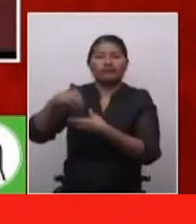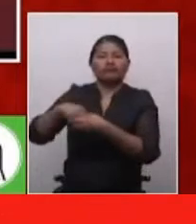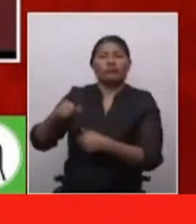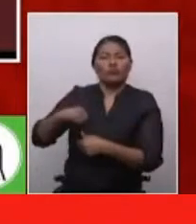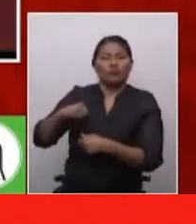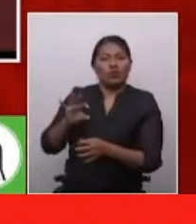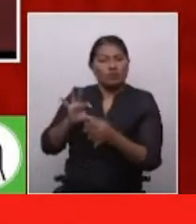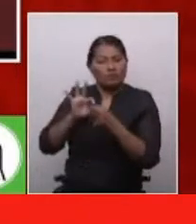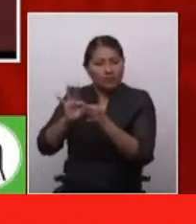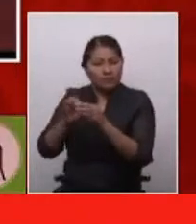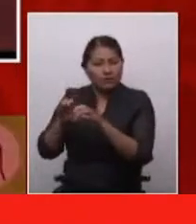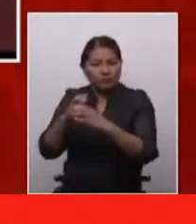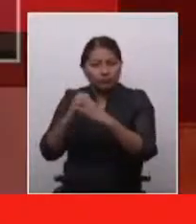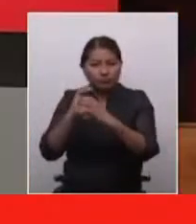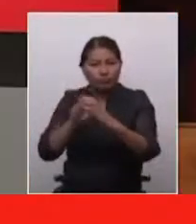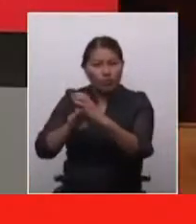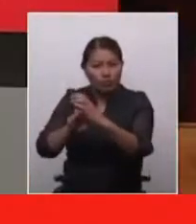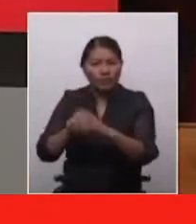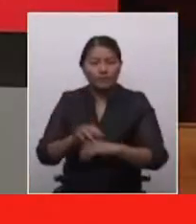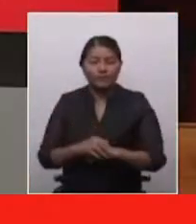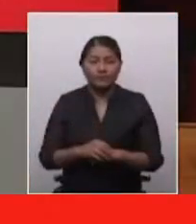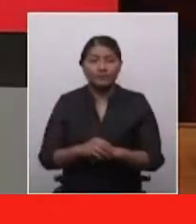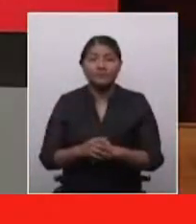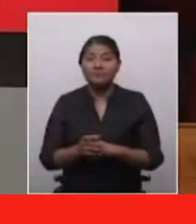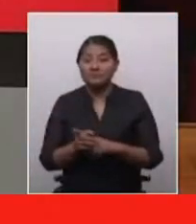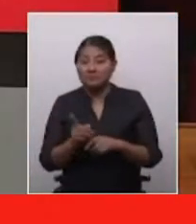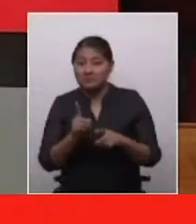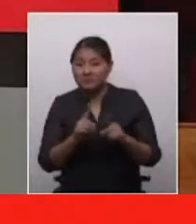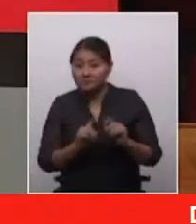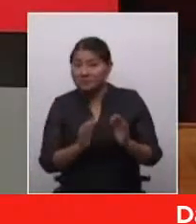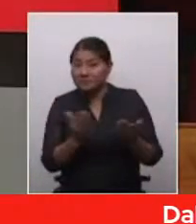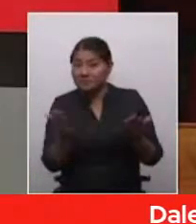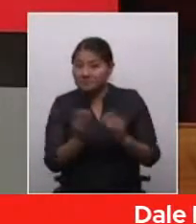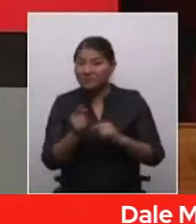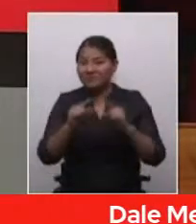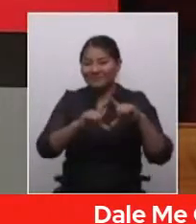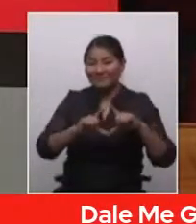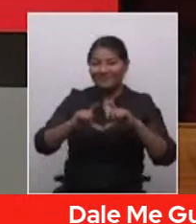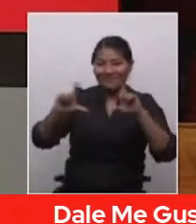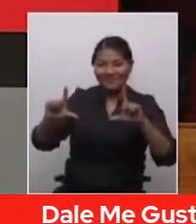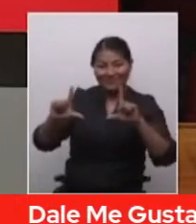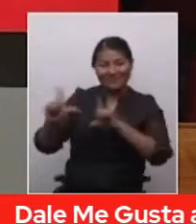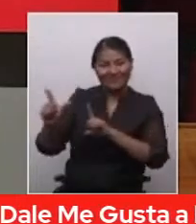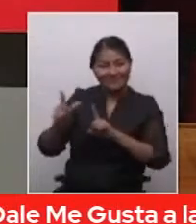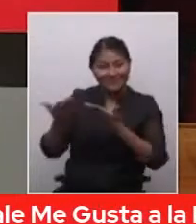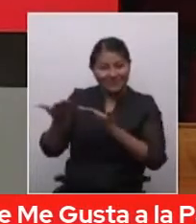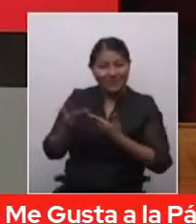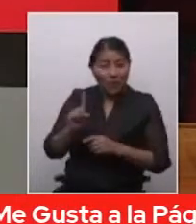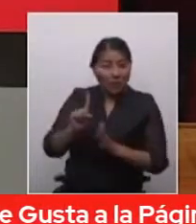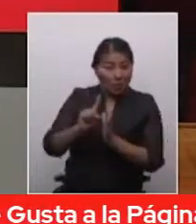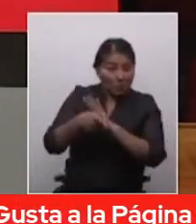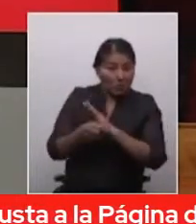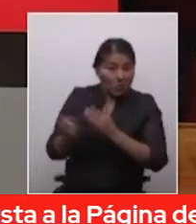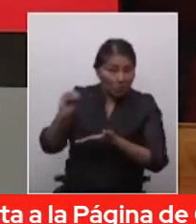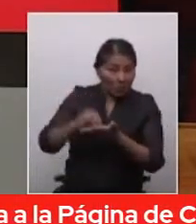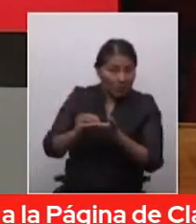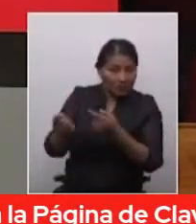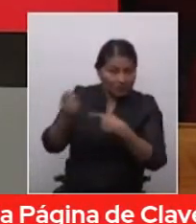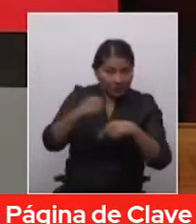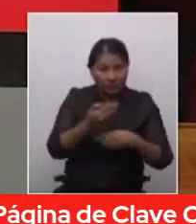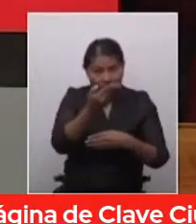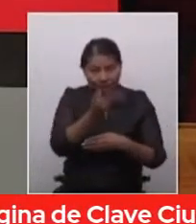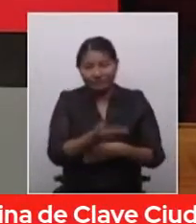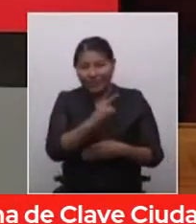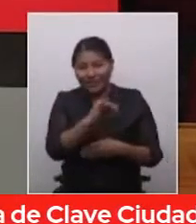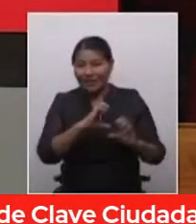servicio público. Una pausa entonces, tenemos ahora la franja electoral, volvemos con el minuto que aún le queda pendiente,